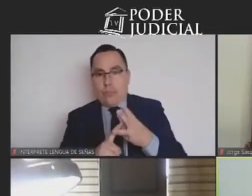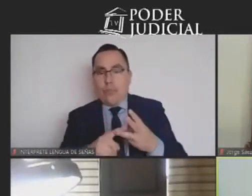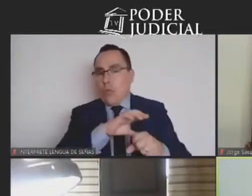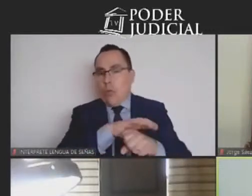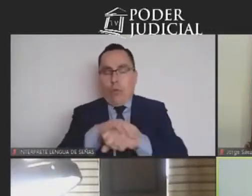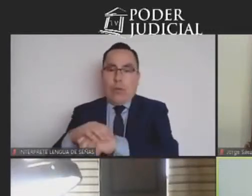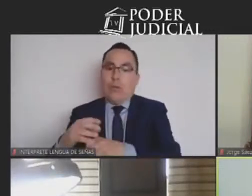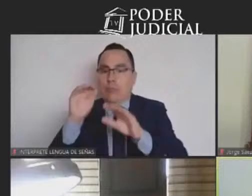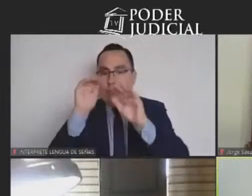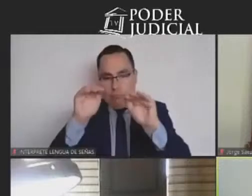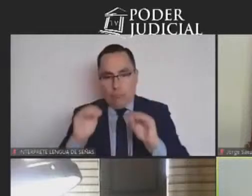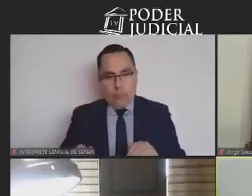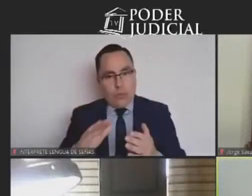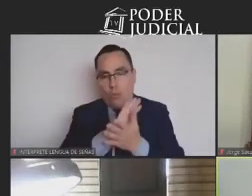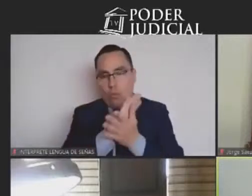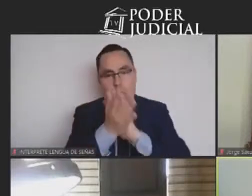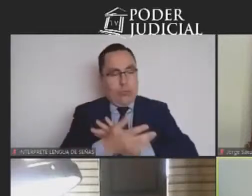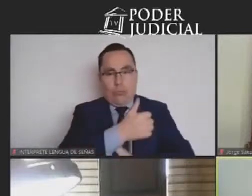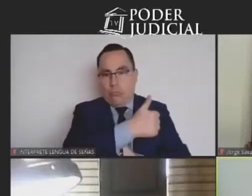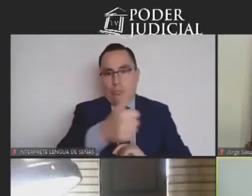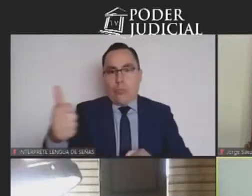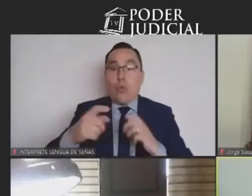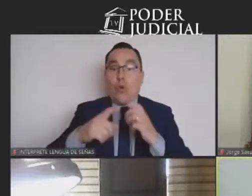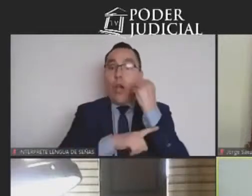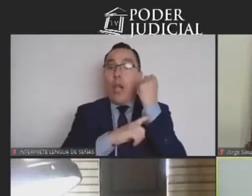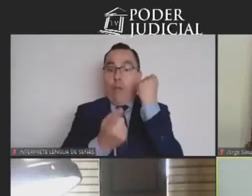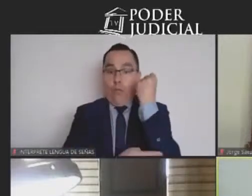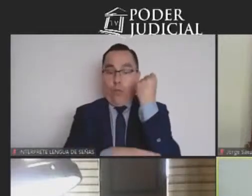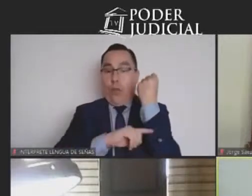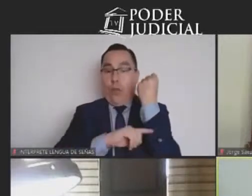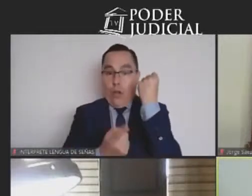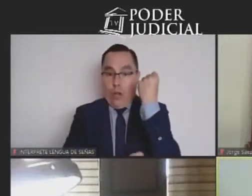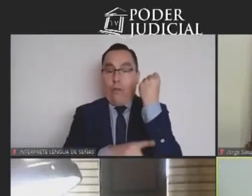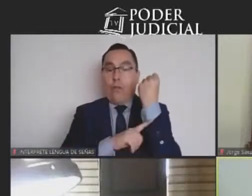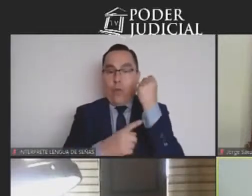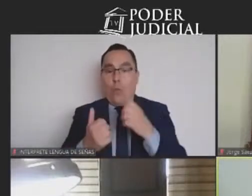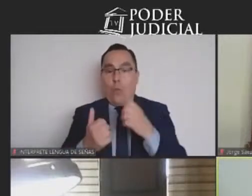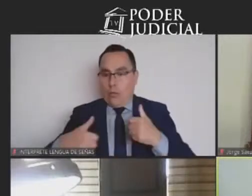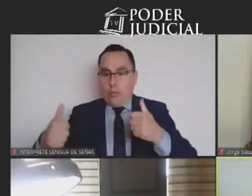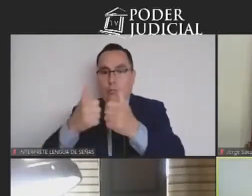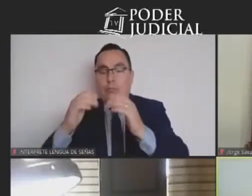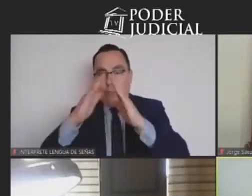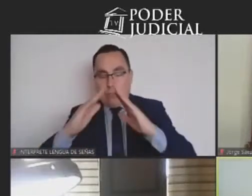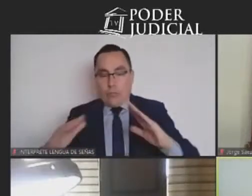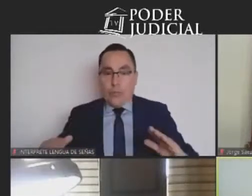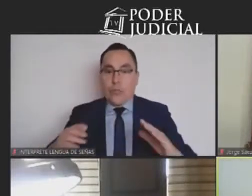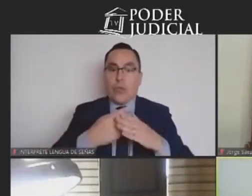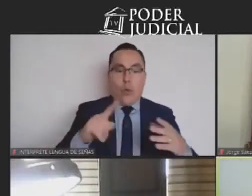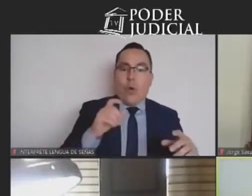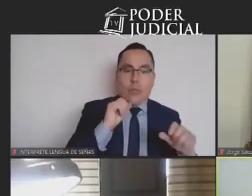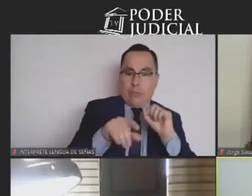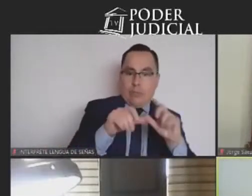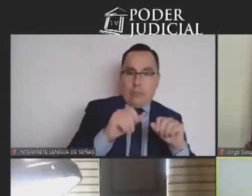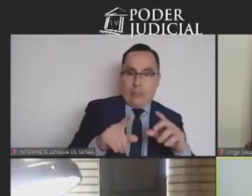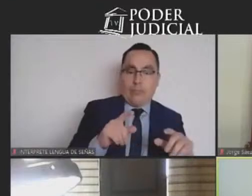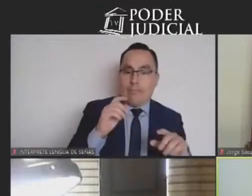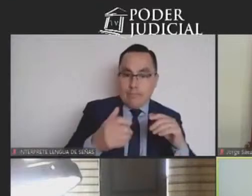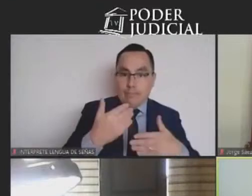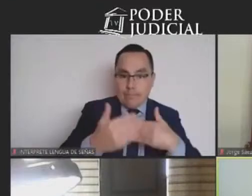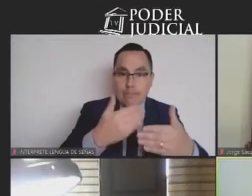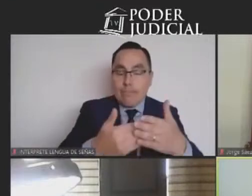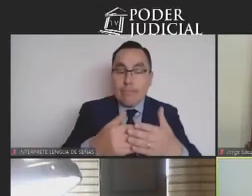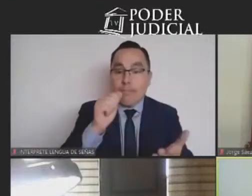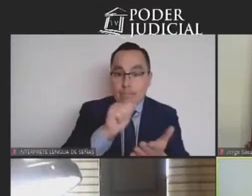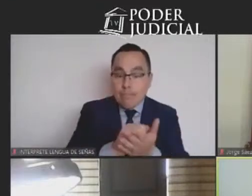obligados, así como a los abogados integrantes de la Corte Suprema y Cortes de Apelaciones y a otros altos directivos de la